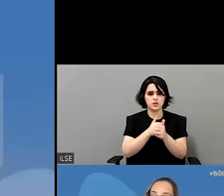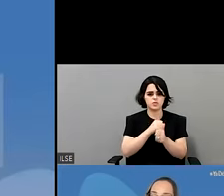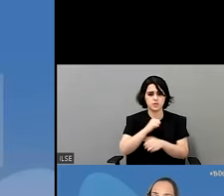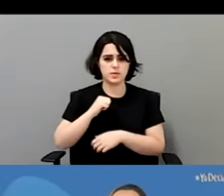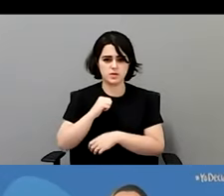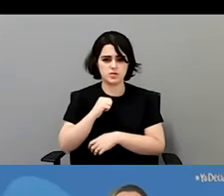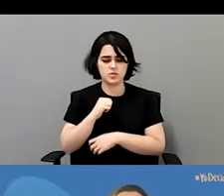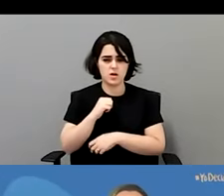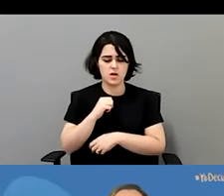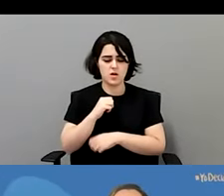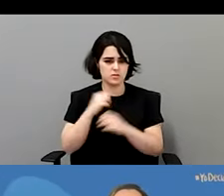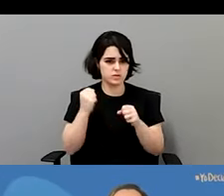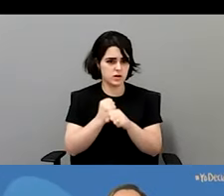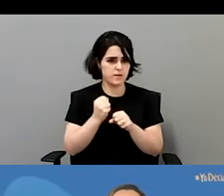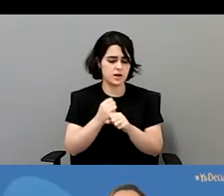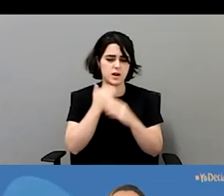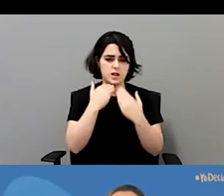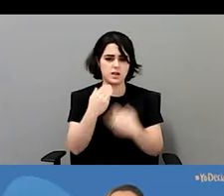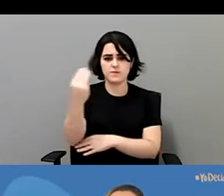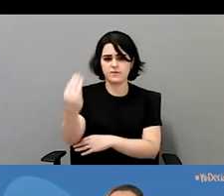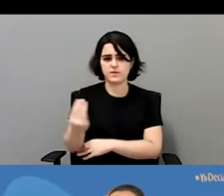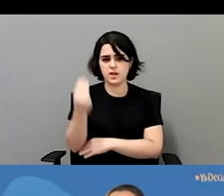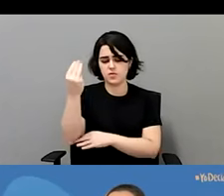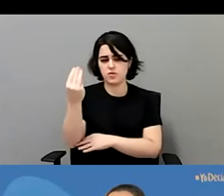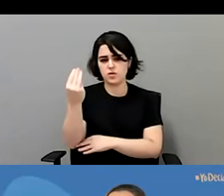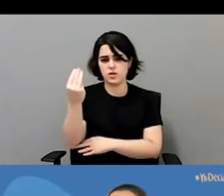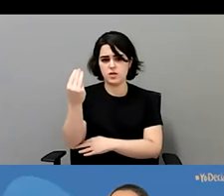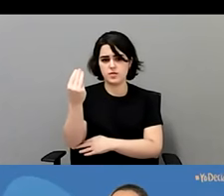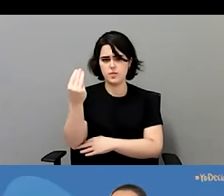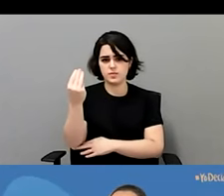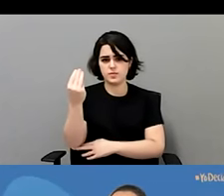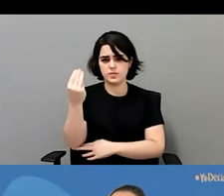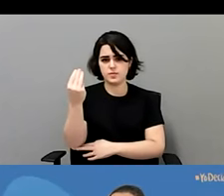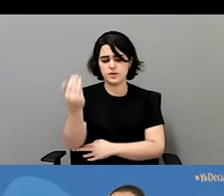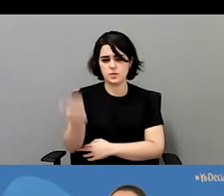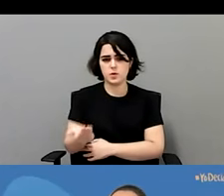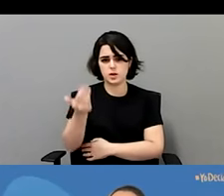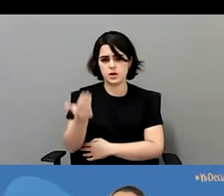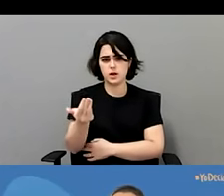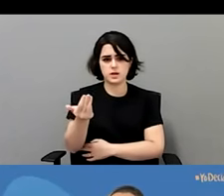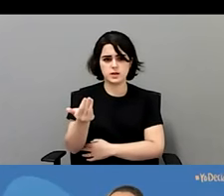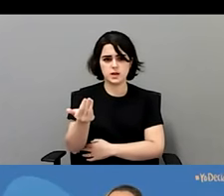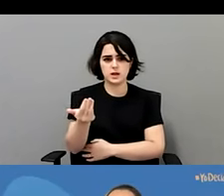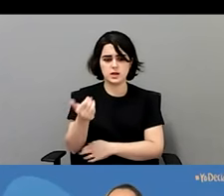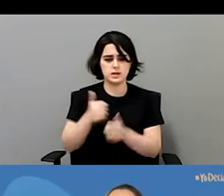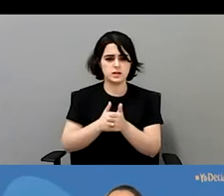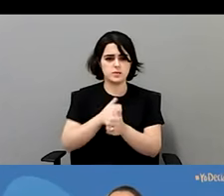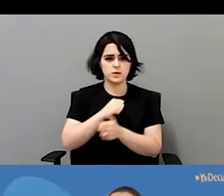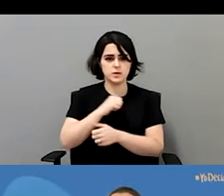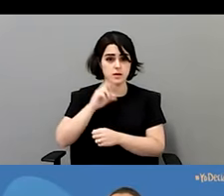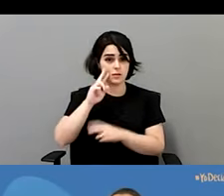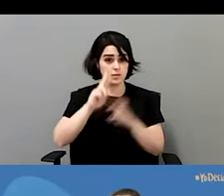importancia de la figura de asistente personal. ¿Se ve bien?